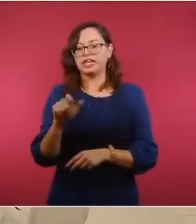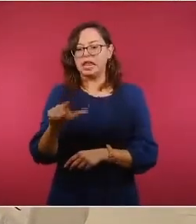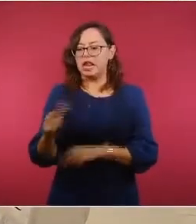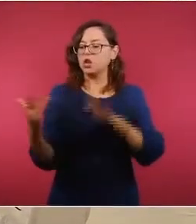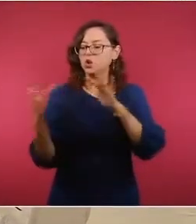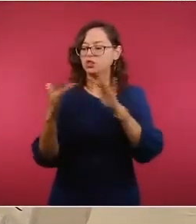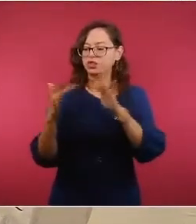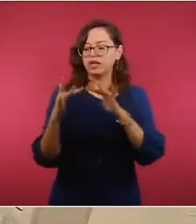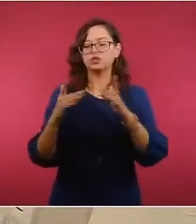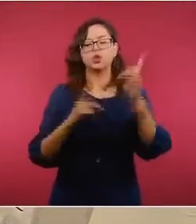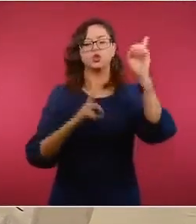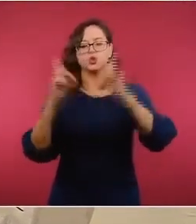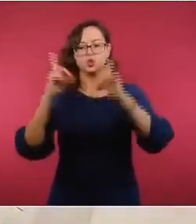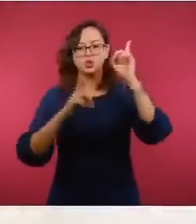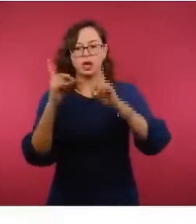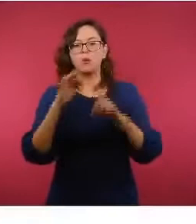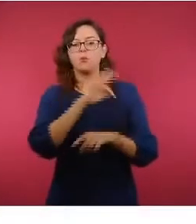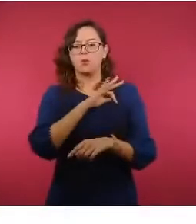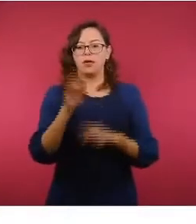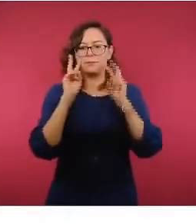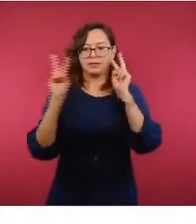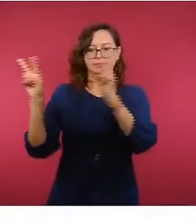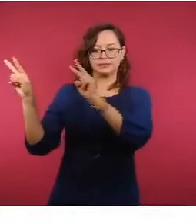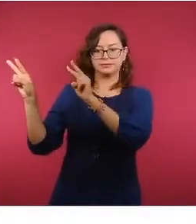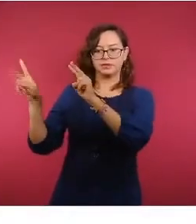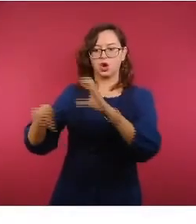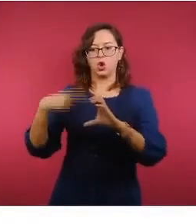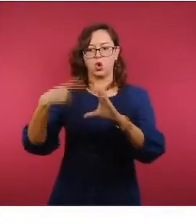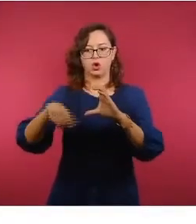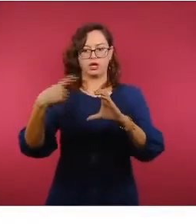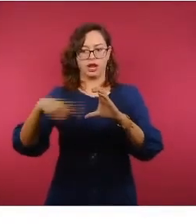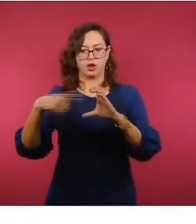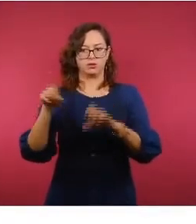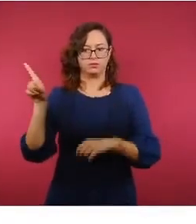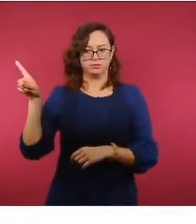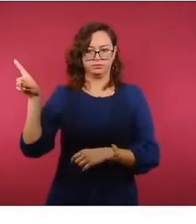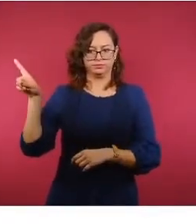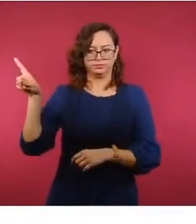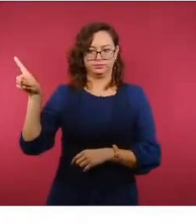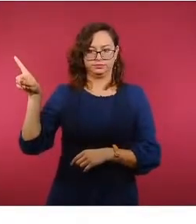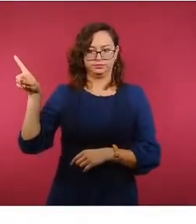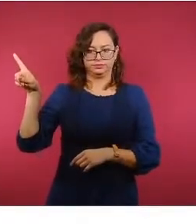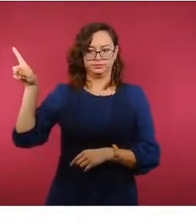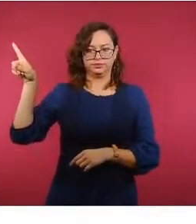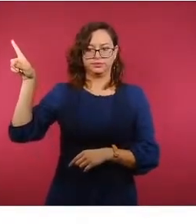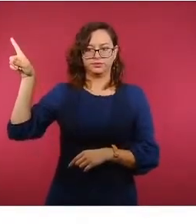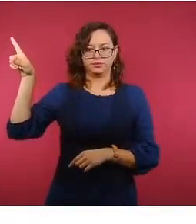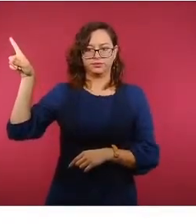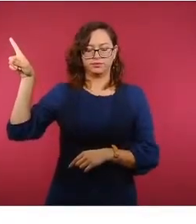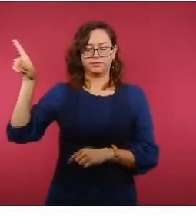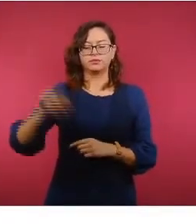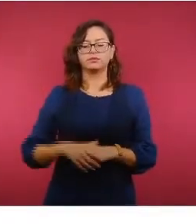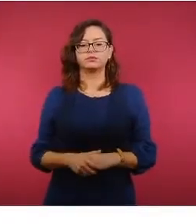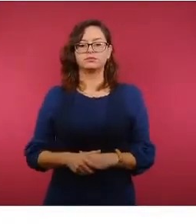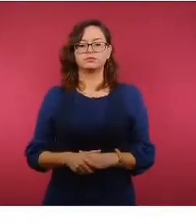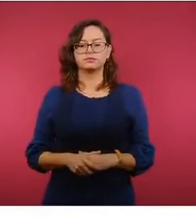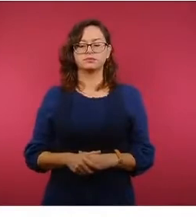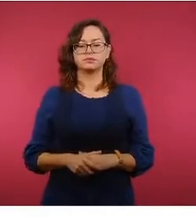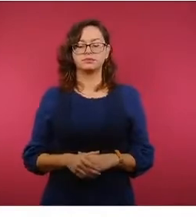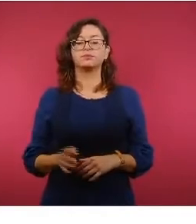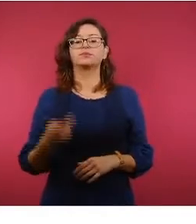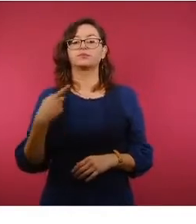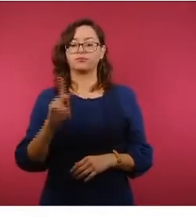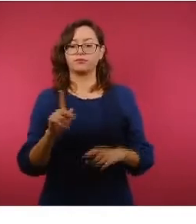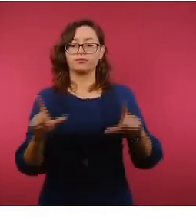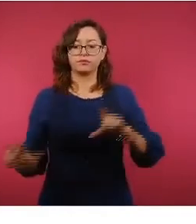cualquier duda o comentario escribe a este correo. Pero en el otro, la anterior, por favor, si son tan amables, aquí